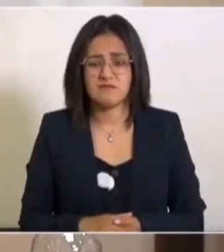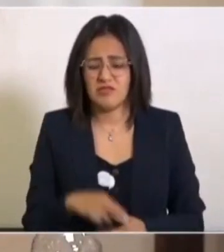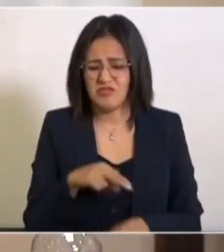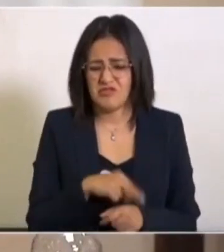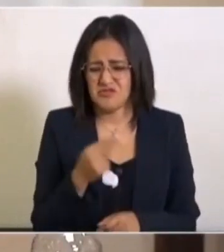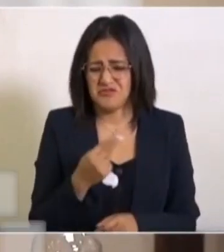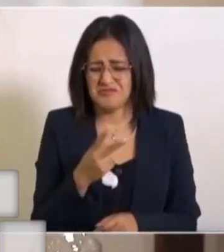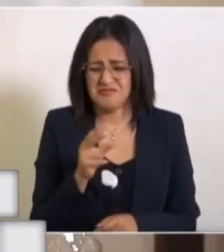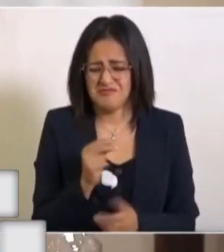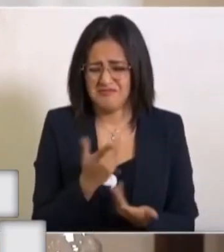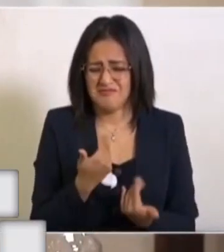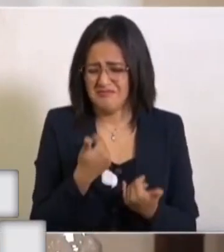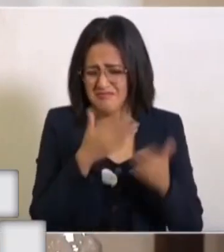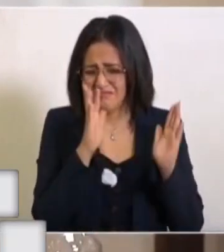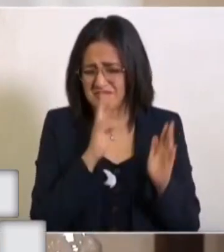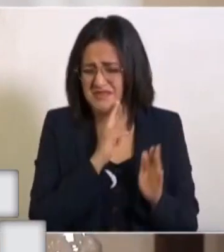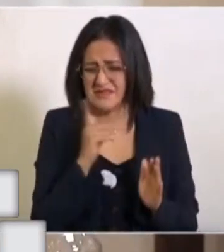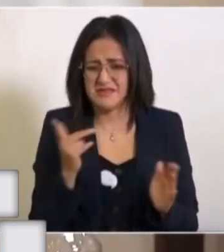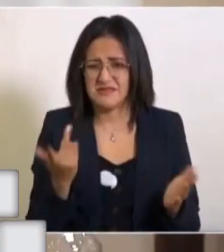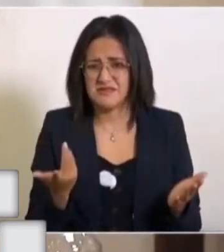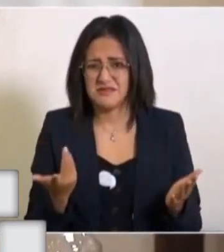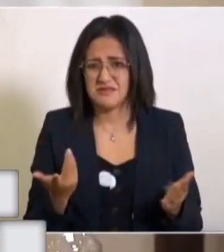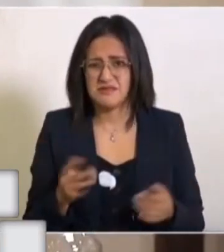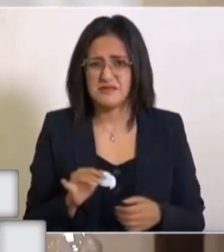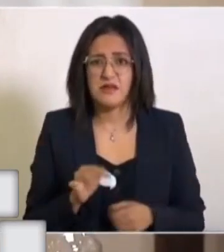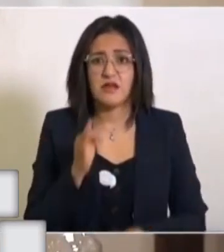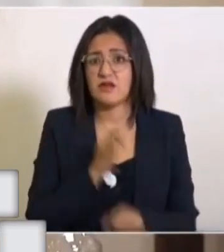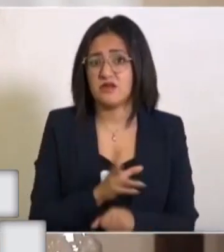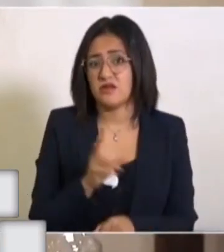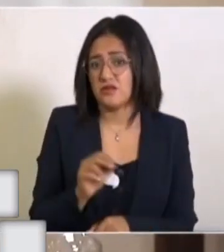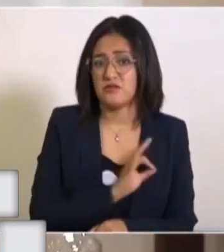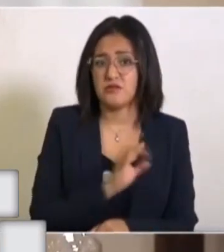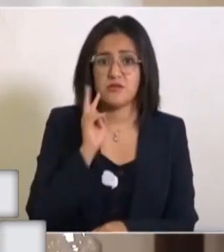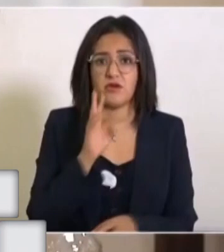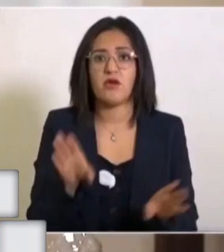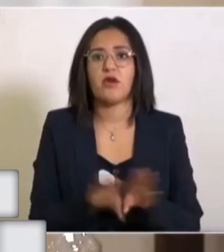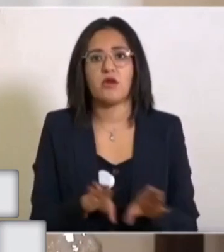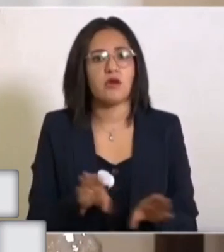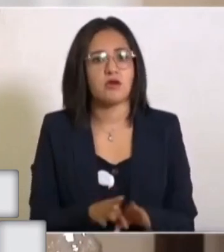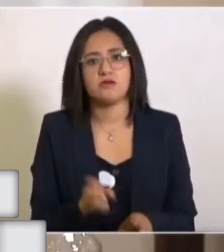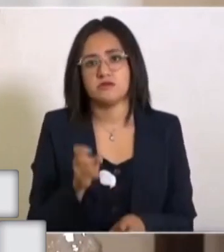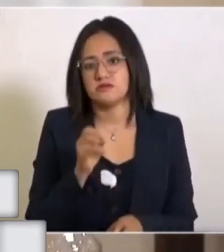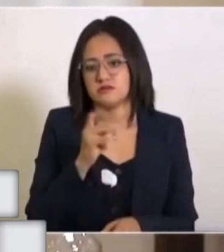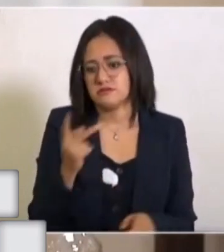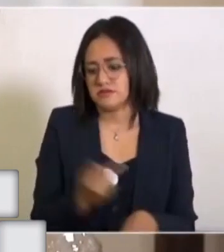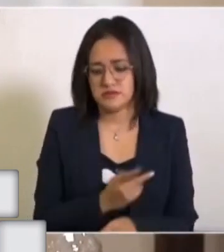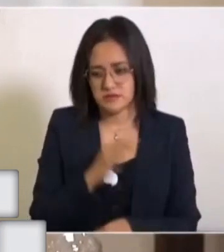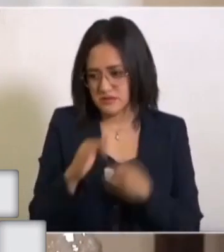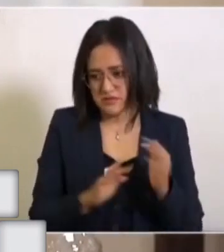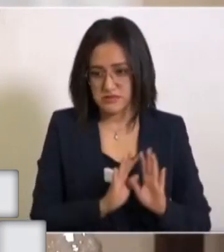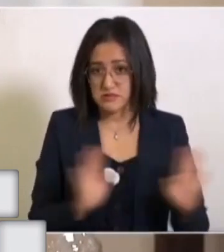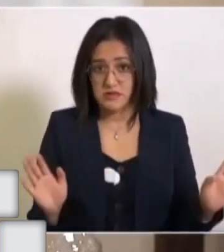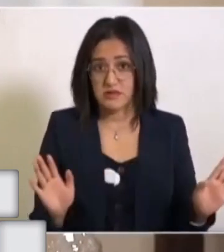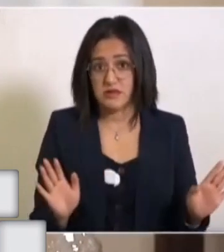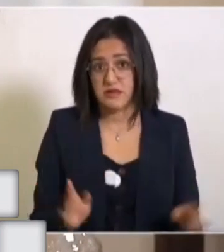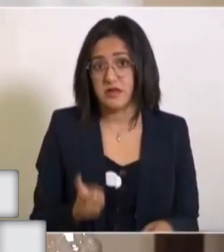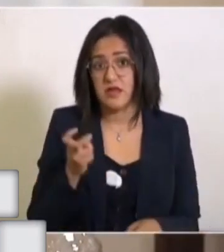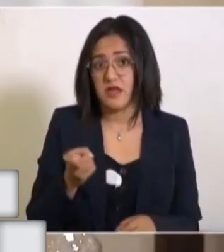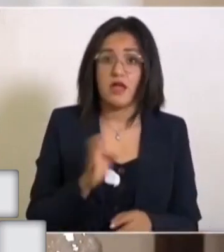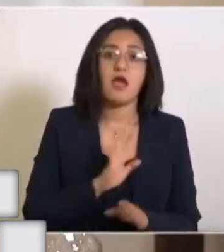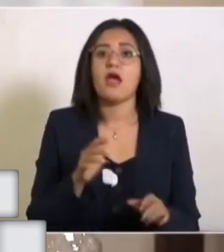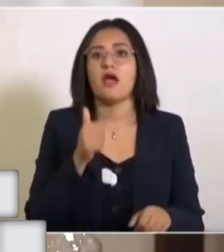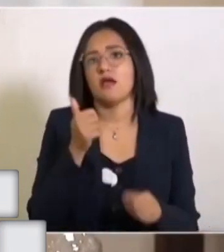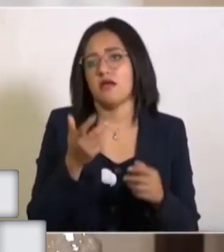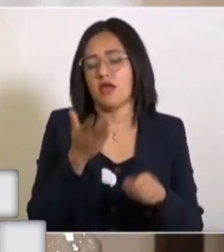que pidan vacaciones pero no podemos ver esto como un hecho que ya ocurrió y se quedó sin